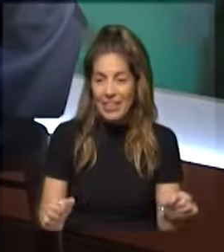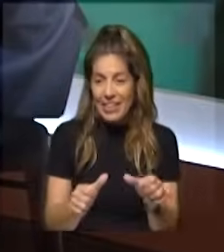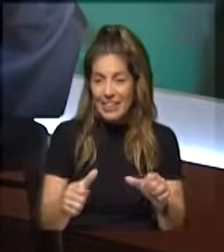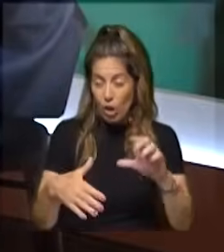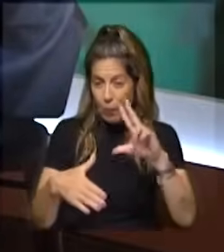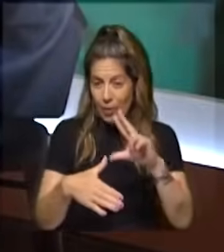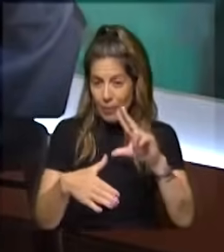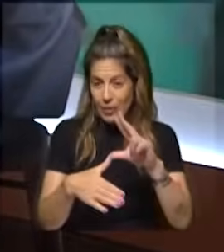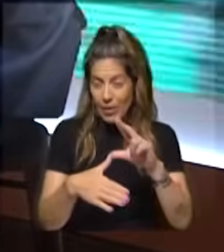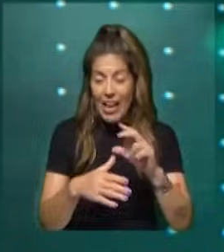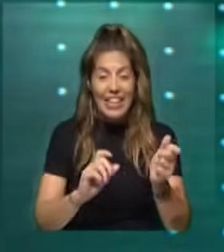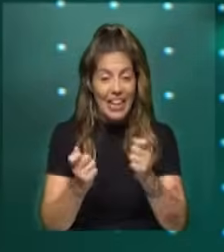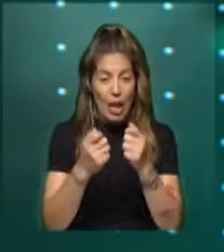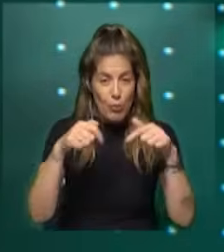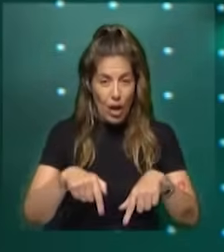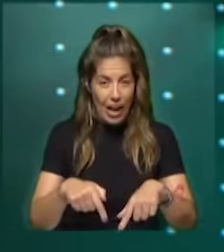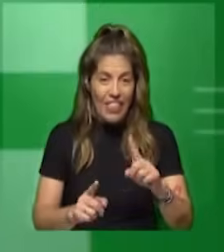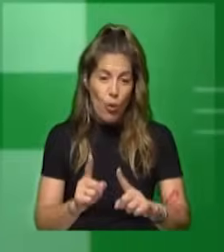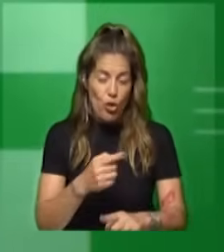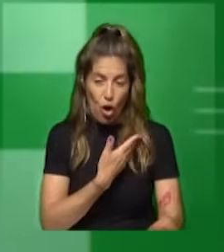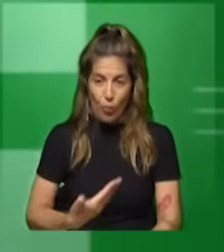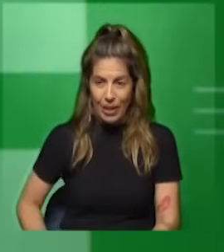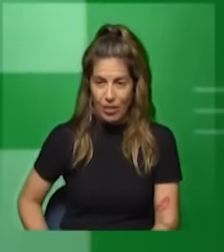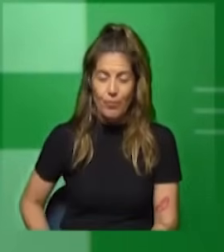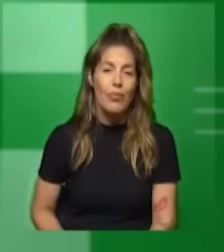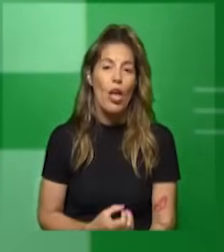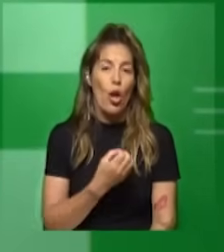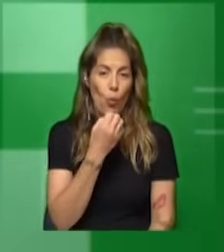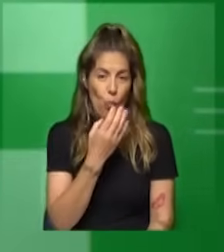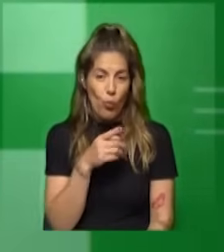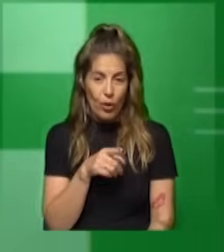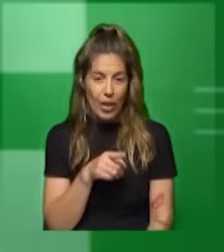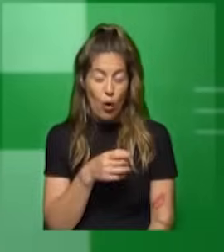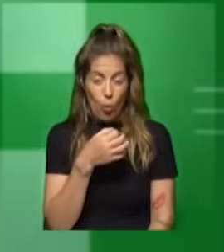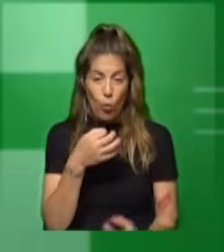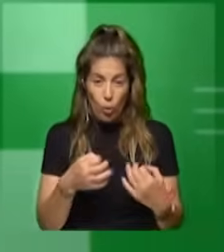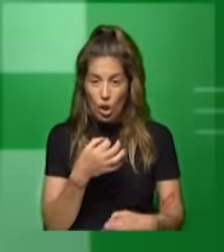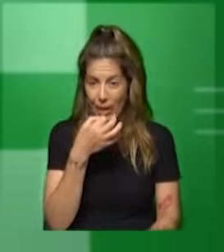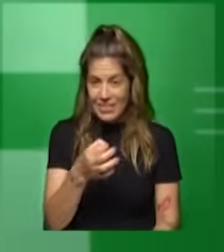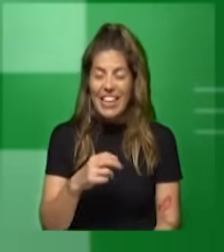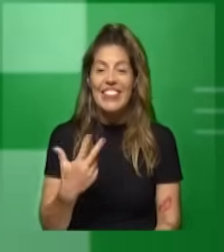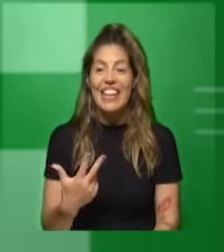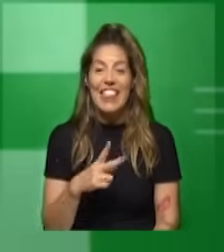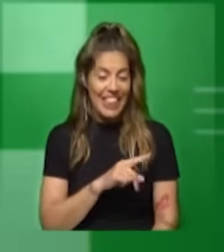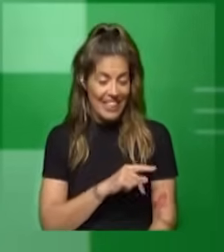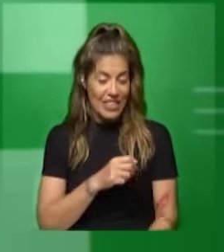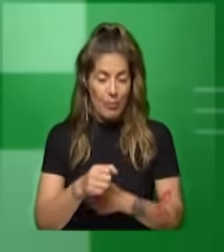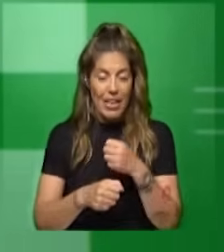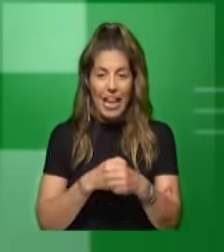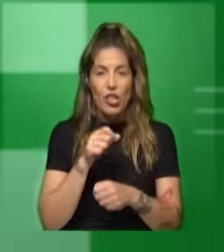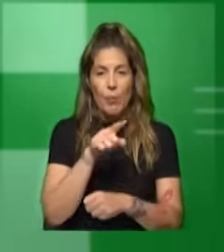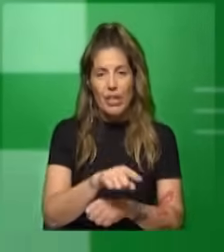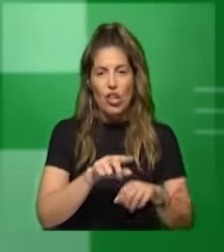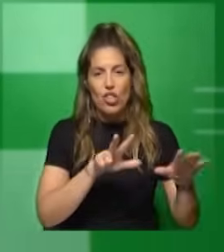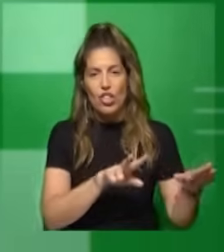al reperfilamiento que están teniendo algunos gobiernos? Es una buena. Justo eso iba a mencionar. El 3 de diciembre de 1823